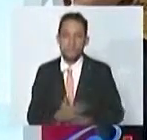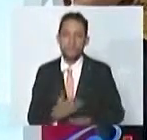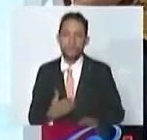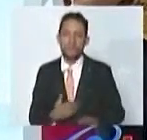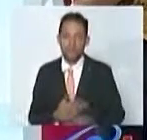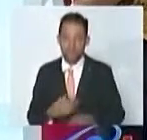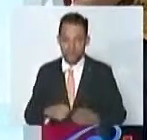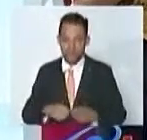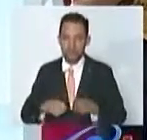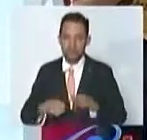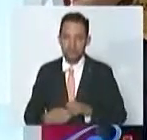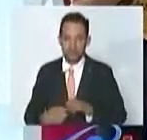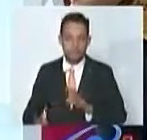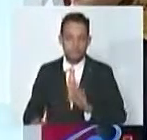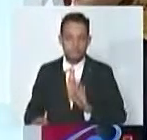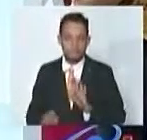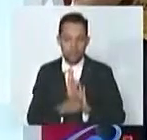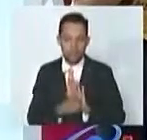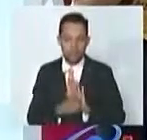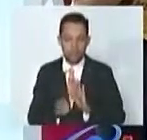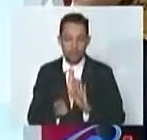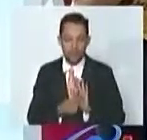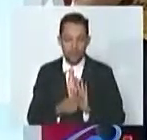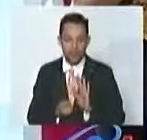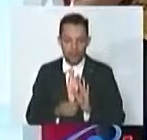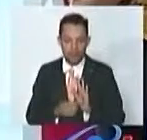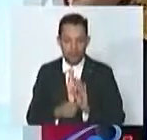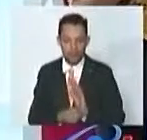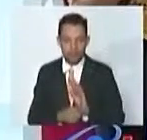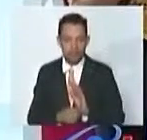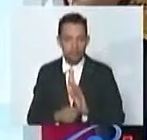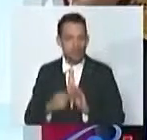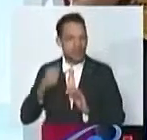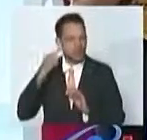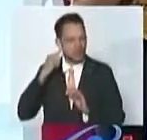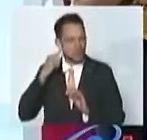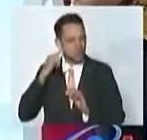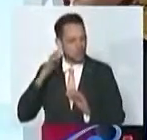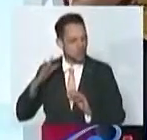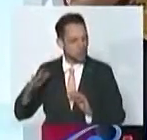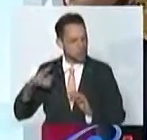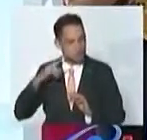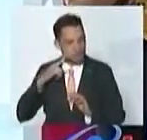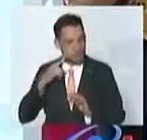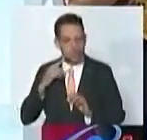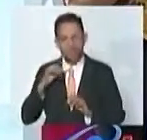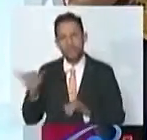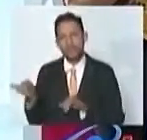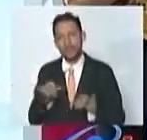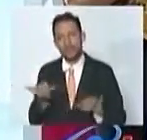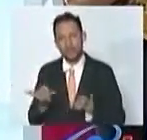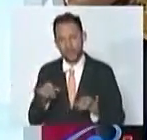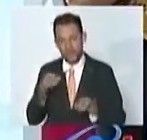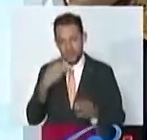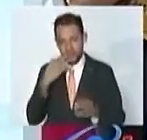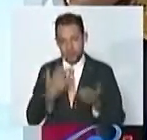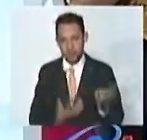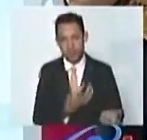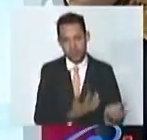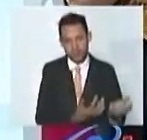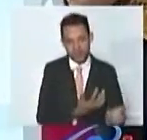Pero resulta que ese tímpano empieza a quedar con heridas. Pensemos en un colador que tenemos en la